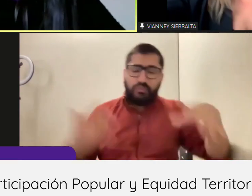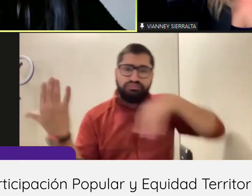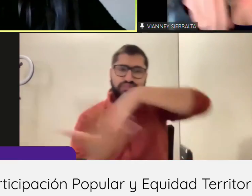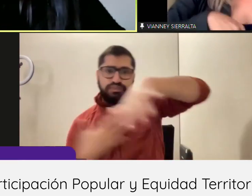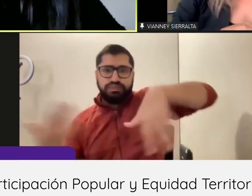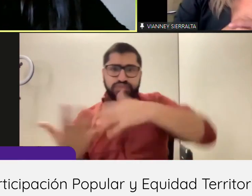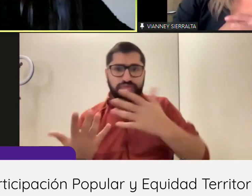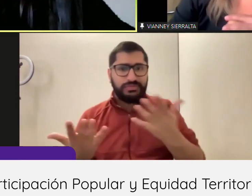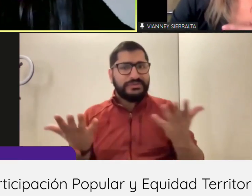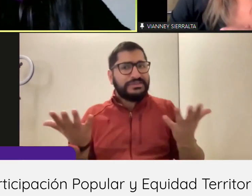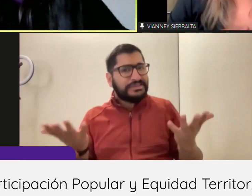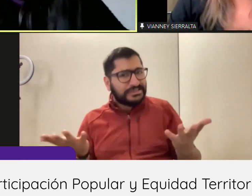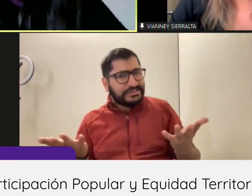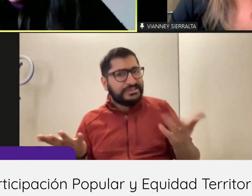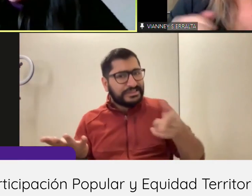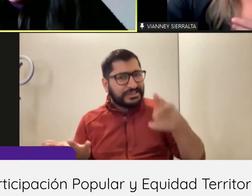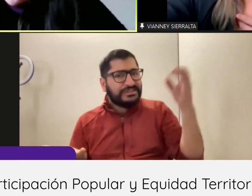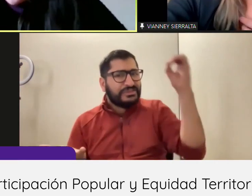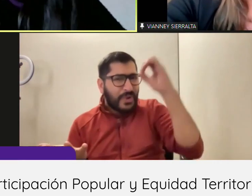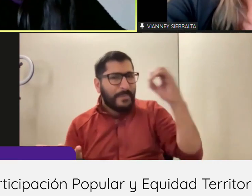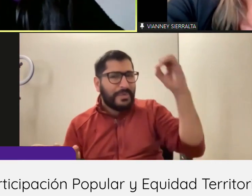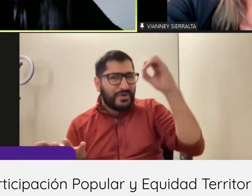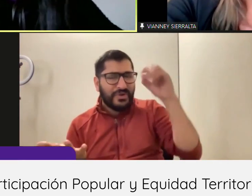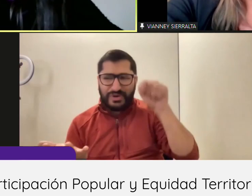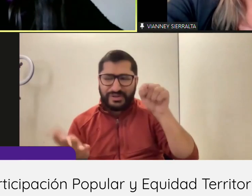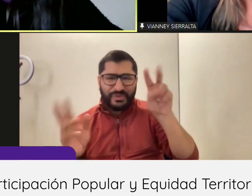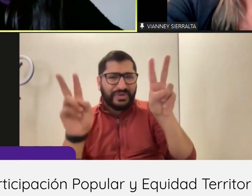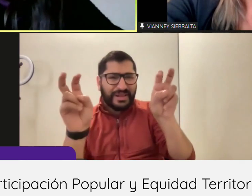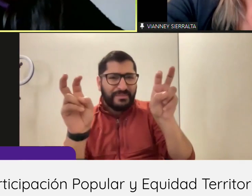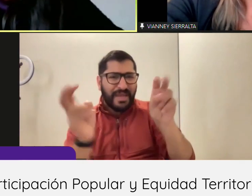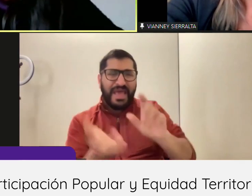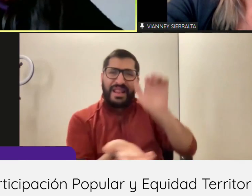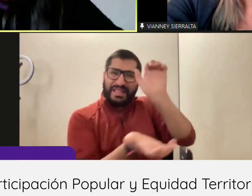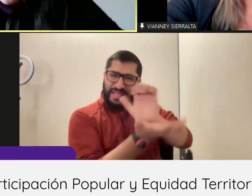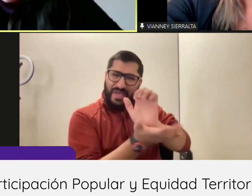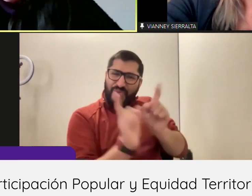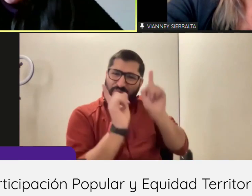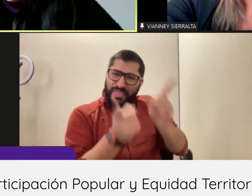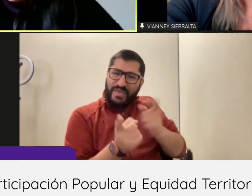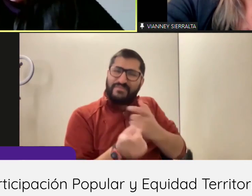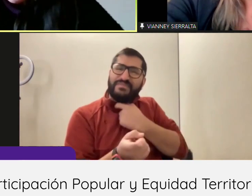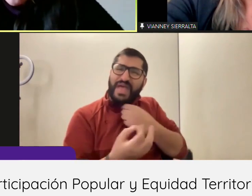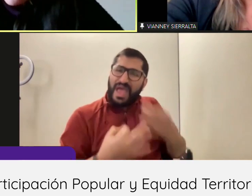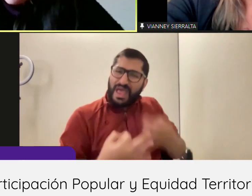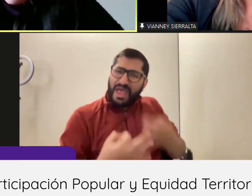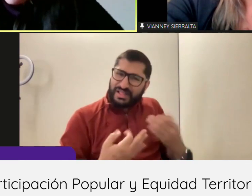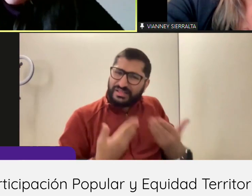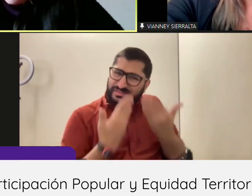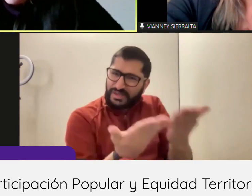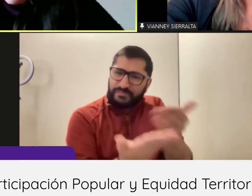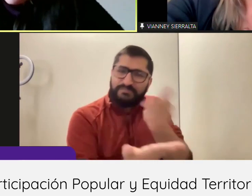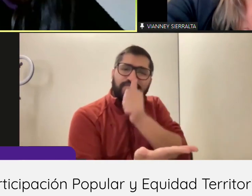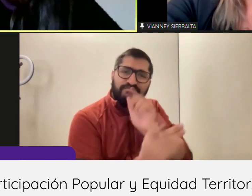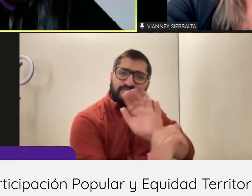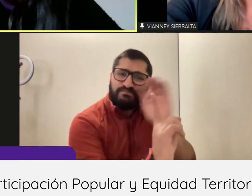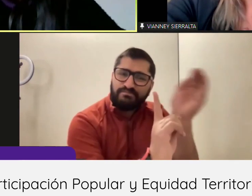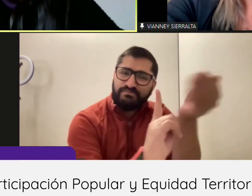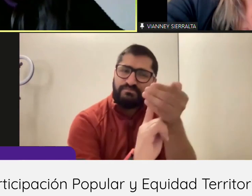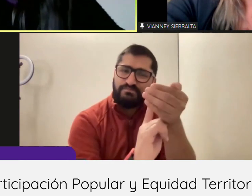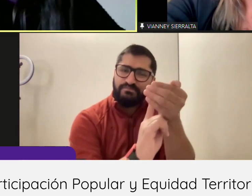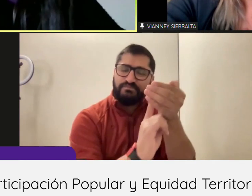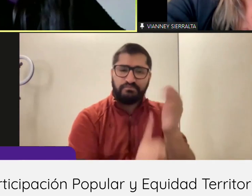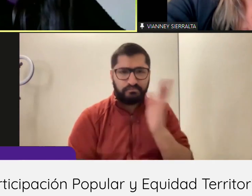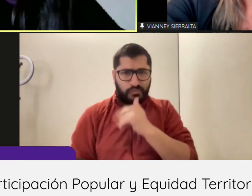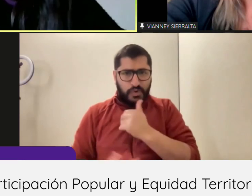terapia. No puede meterse con su opinión, ¿no es cierto?, o intervenir en temas familiares. Entonces, hay un montón de temas que el Estado